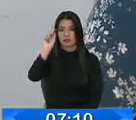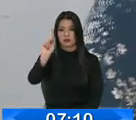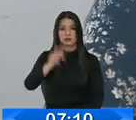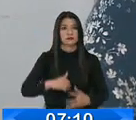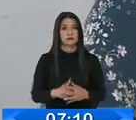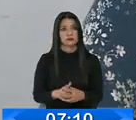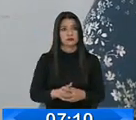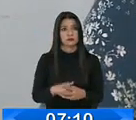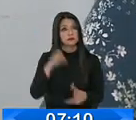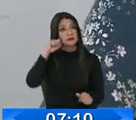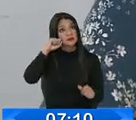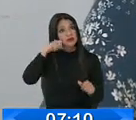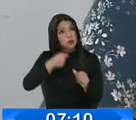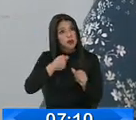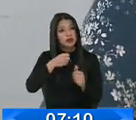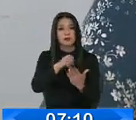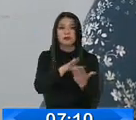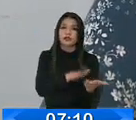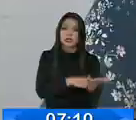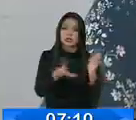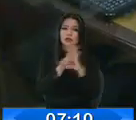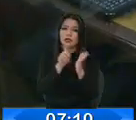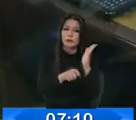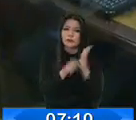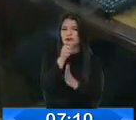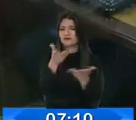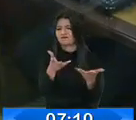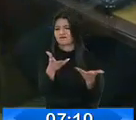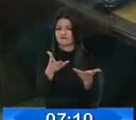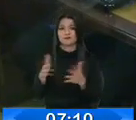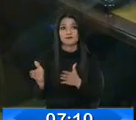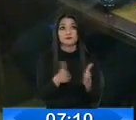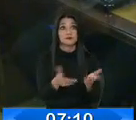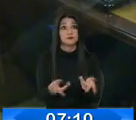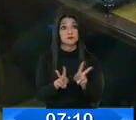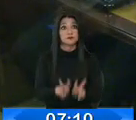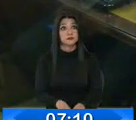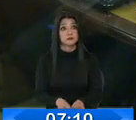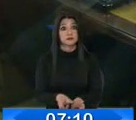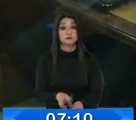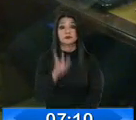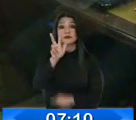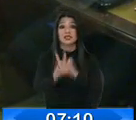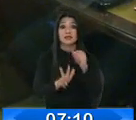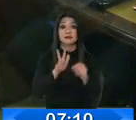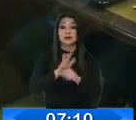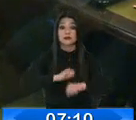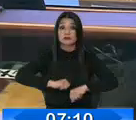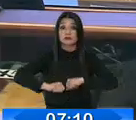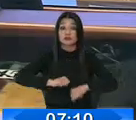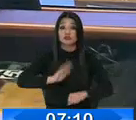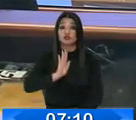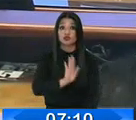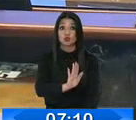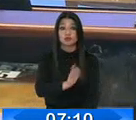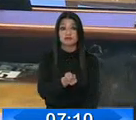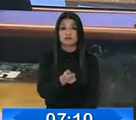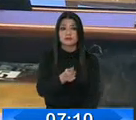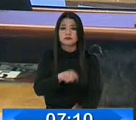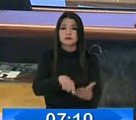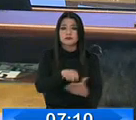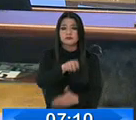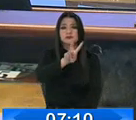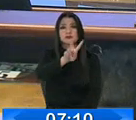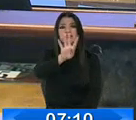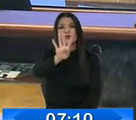recuerdo de proyectos legislativos aprobados. También hay que tomar en cuenta que en los 3 años de gestión apenas se aprobaron